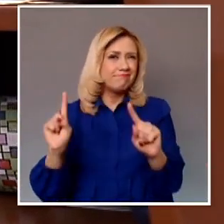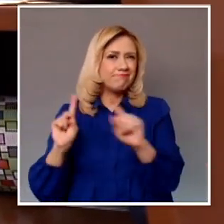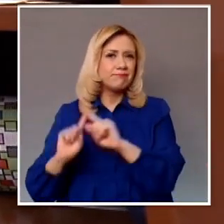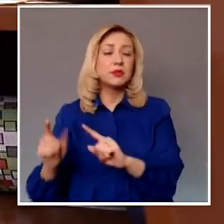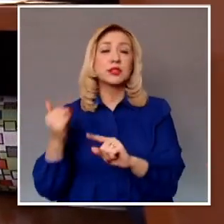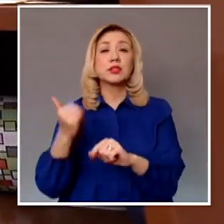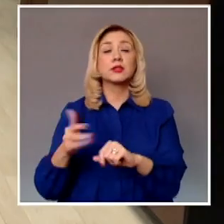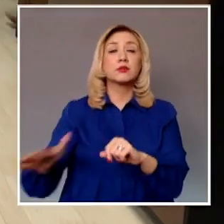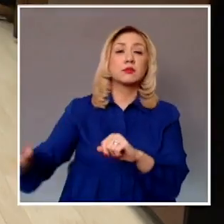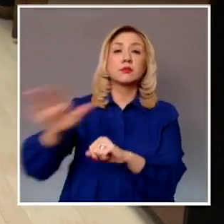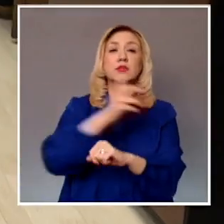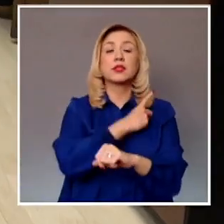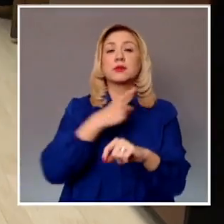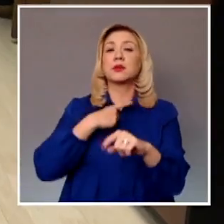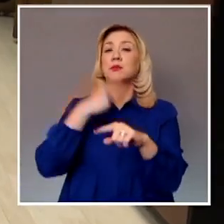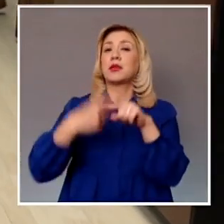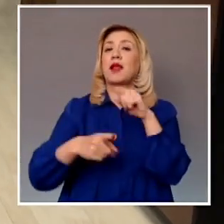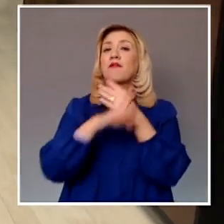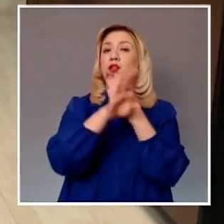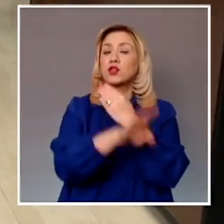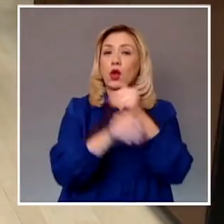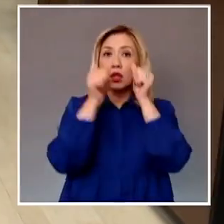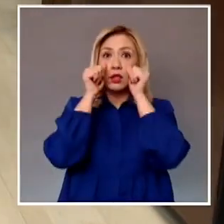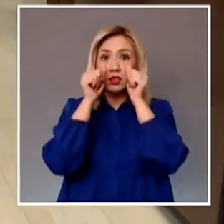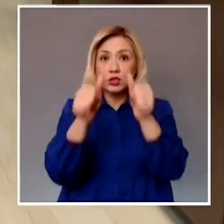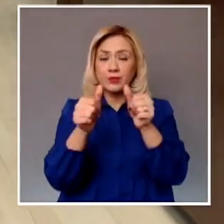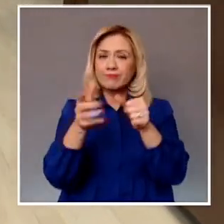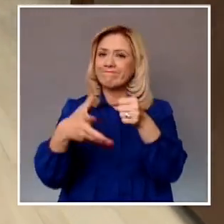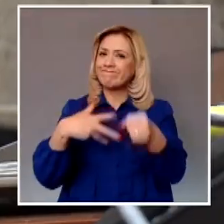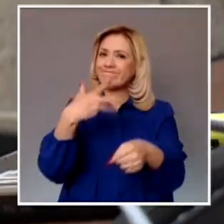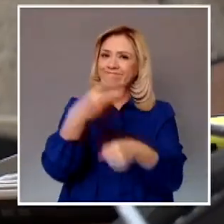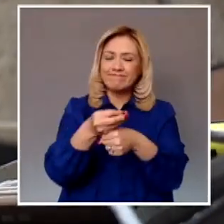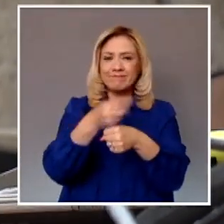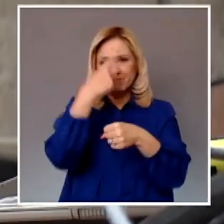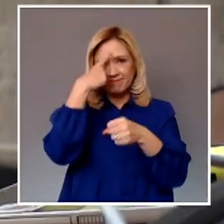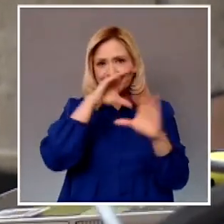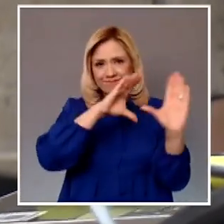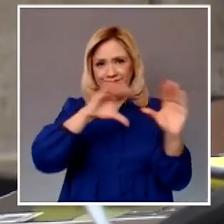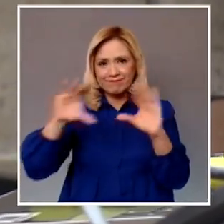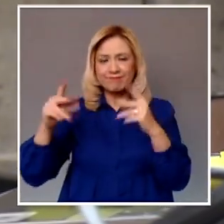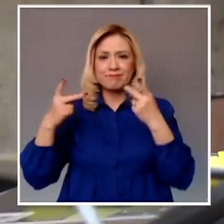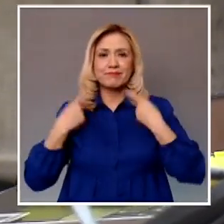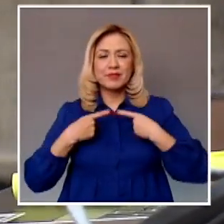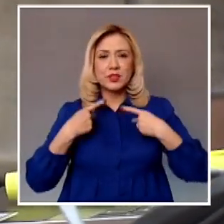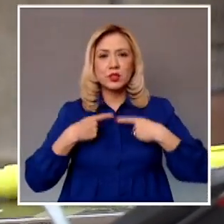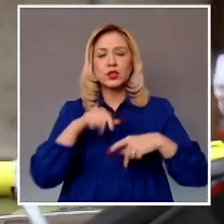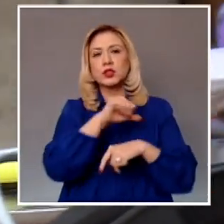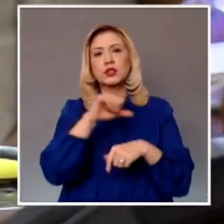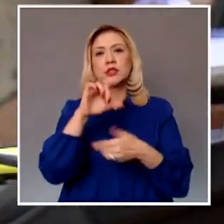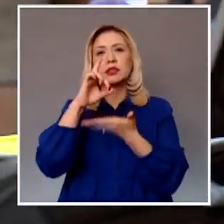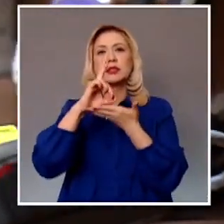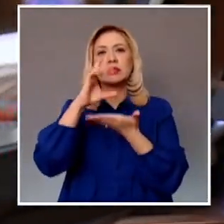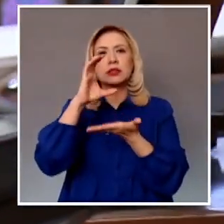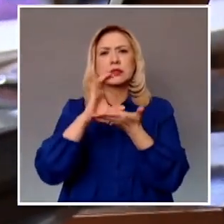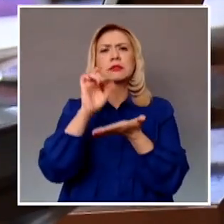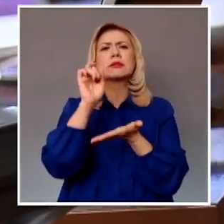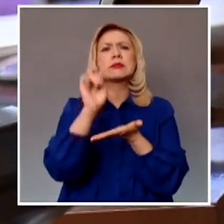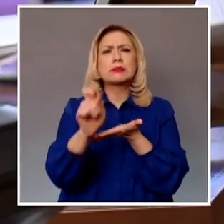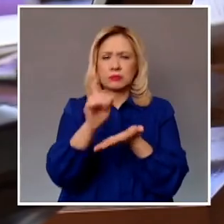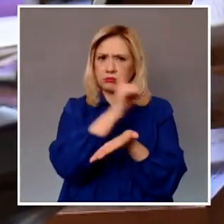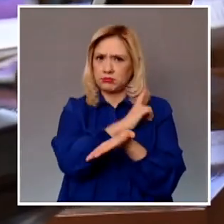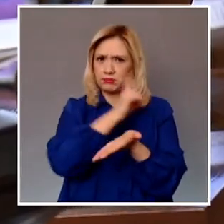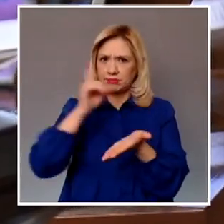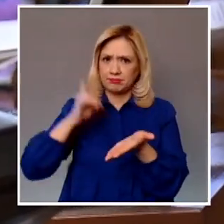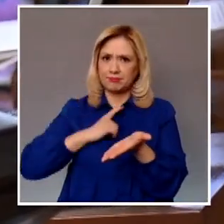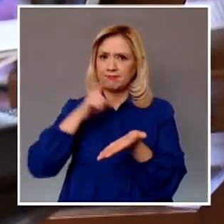prevención, tratamiento, rehabilitación y educación a las personas con discapacidad para asegurarles un nivel óptimo de independencia